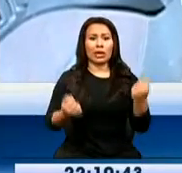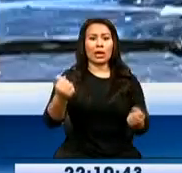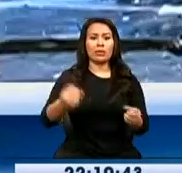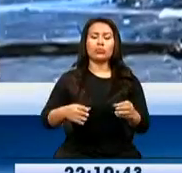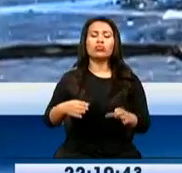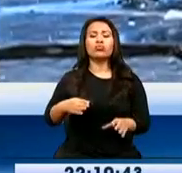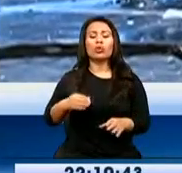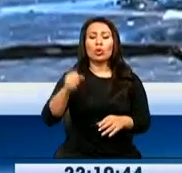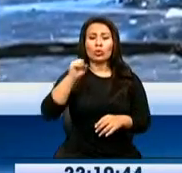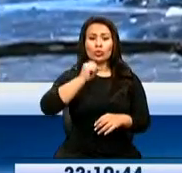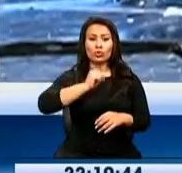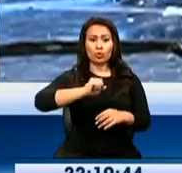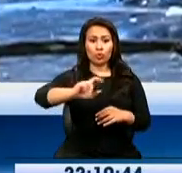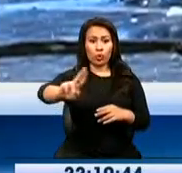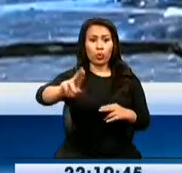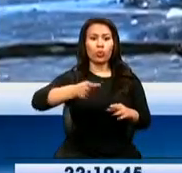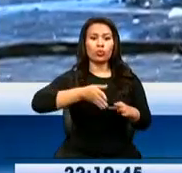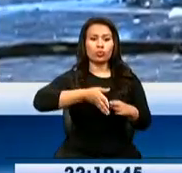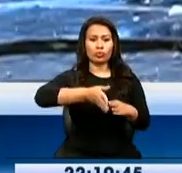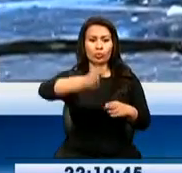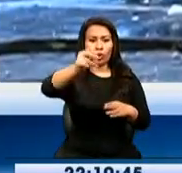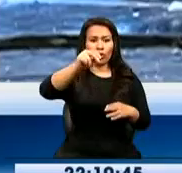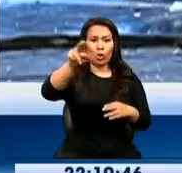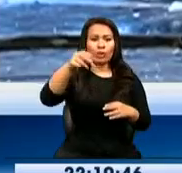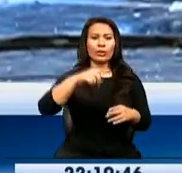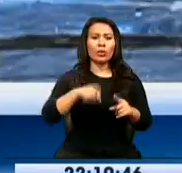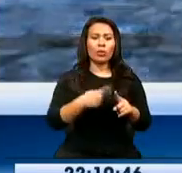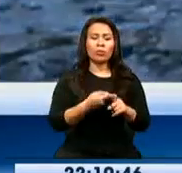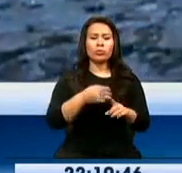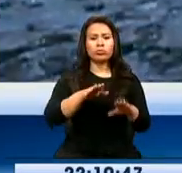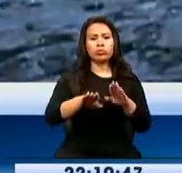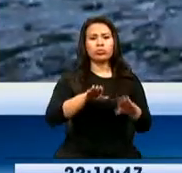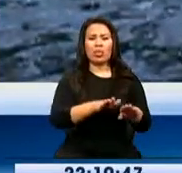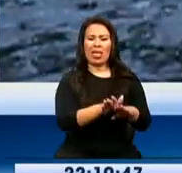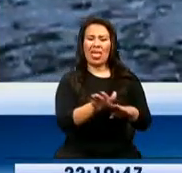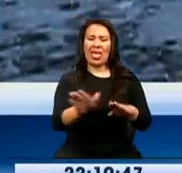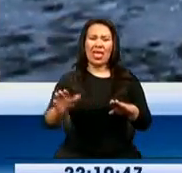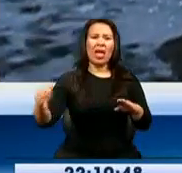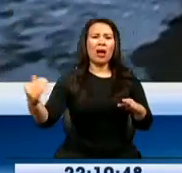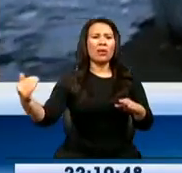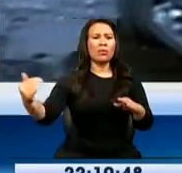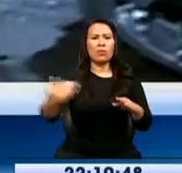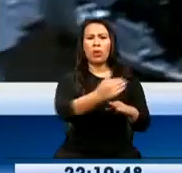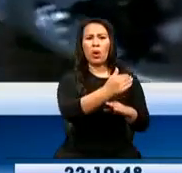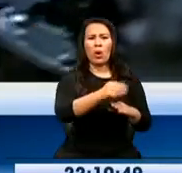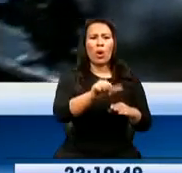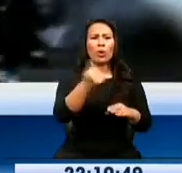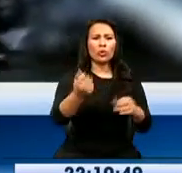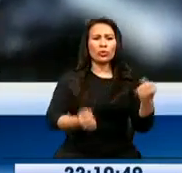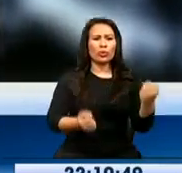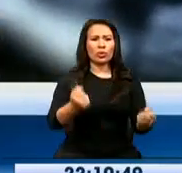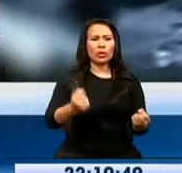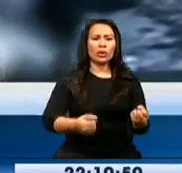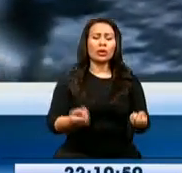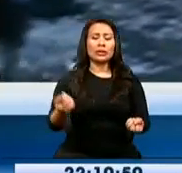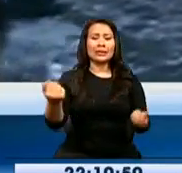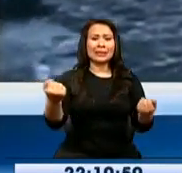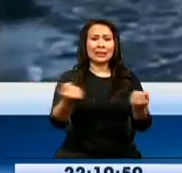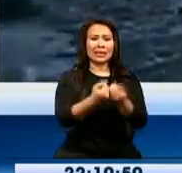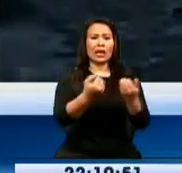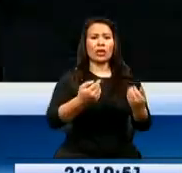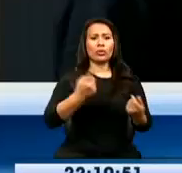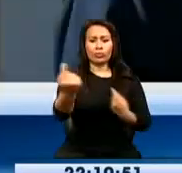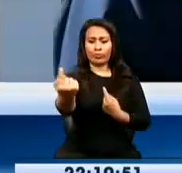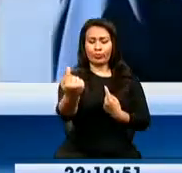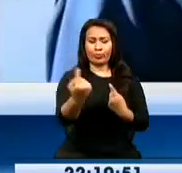sentido sur-norte cuando de pronto perdió pista, cruzó el parterre y cayó al carril contrario sobre otro automóvil que circulaba de norte a